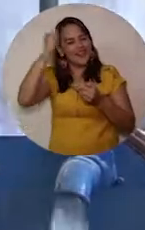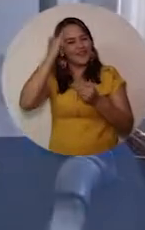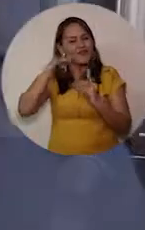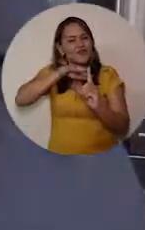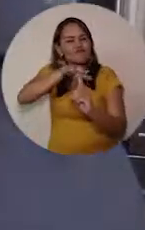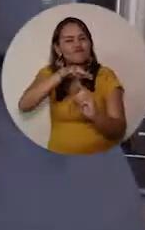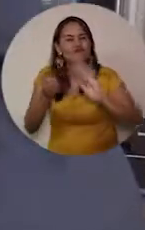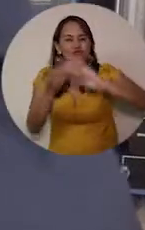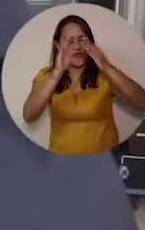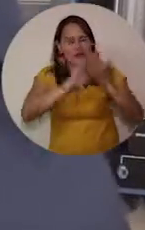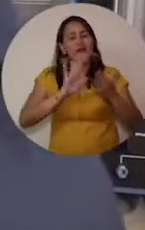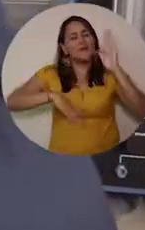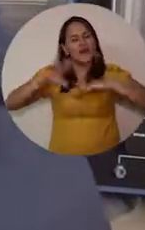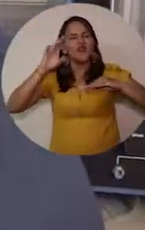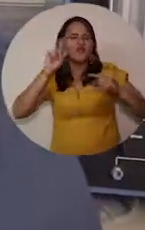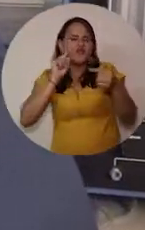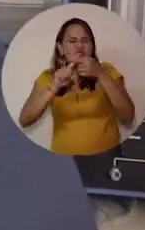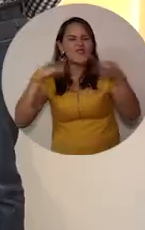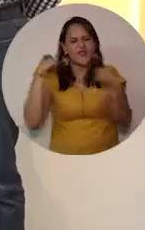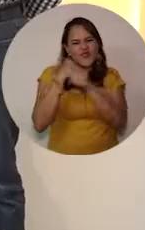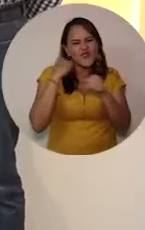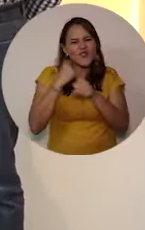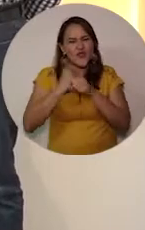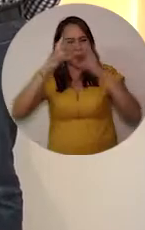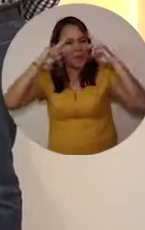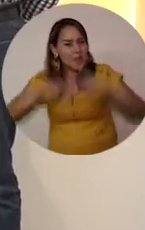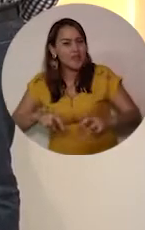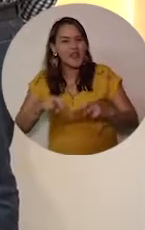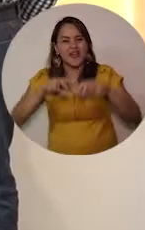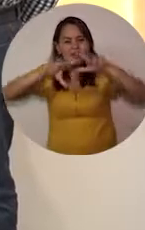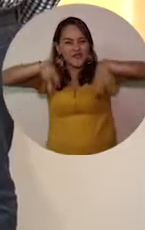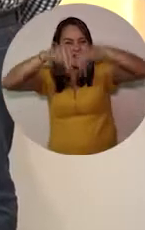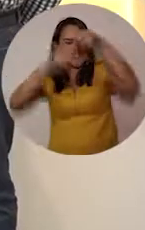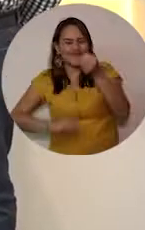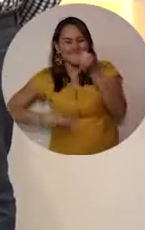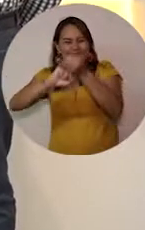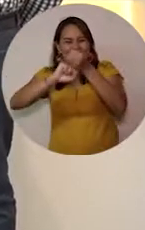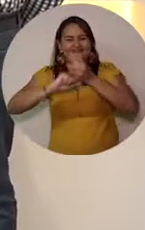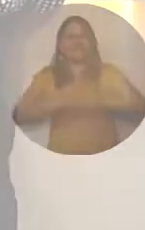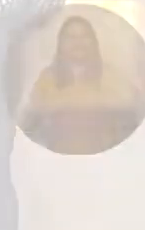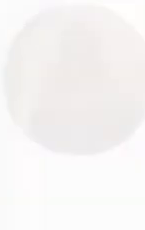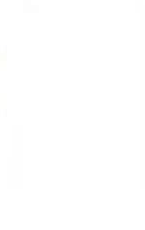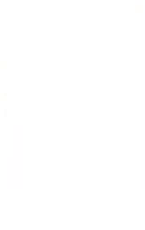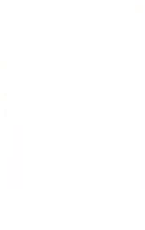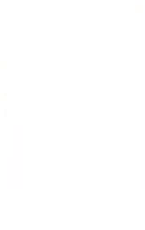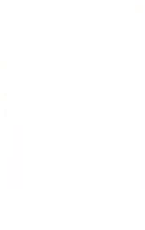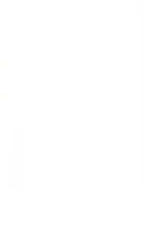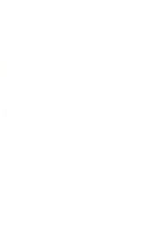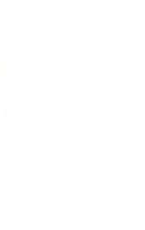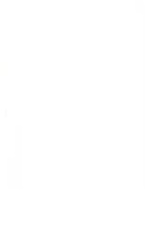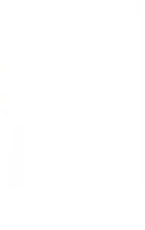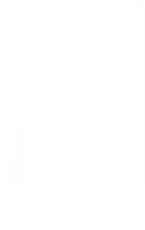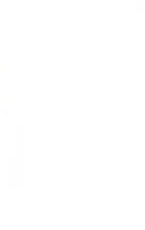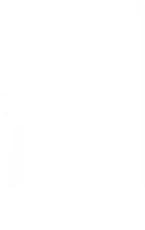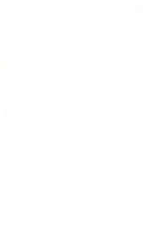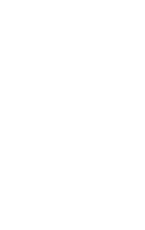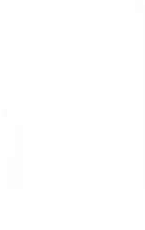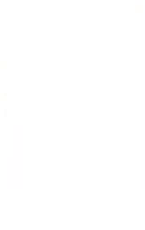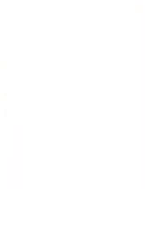académica, así como una oferta posgradual conjunta y trabajos de investigación y extensión.